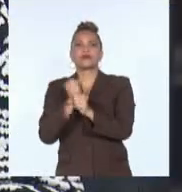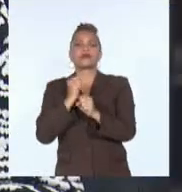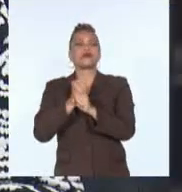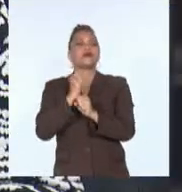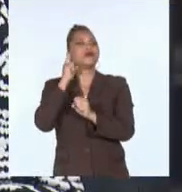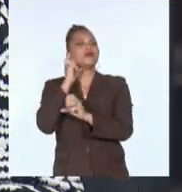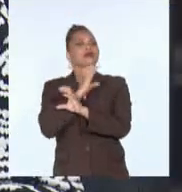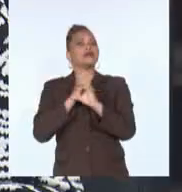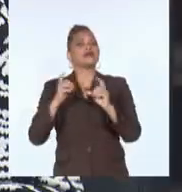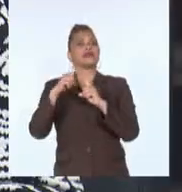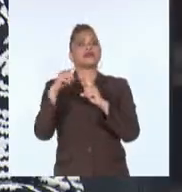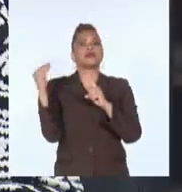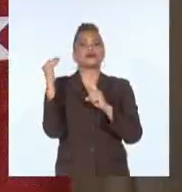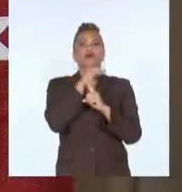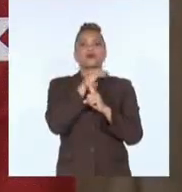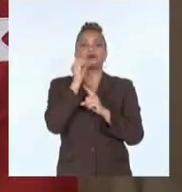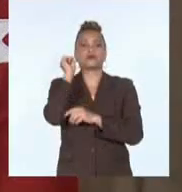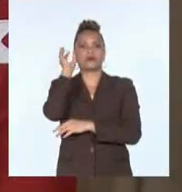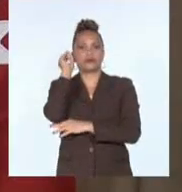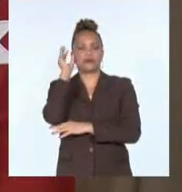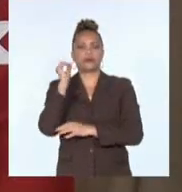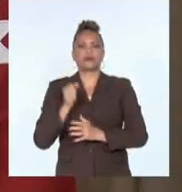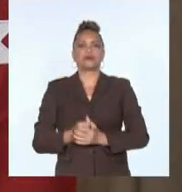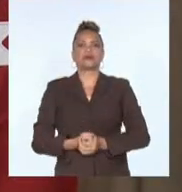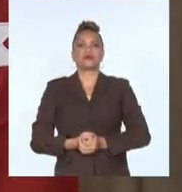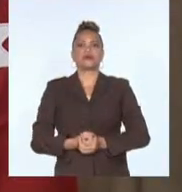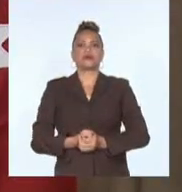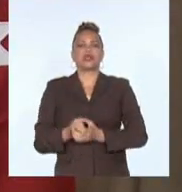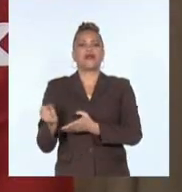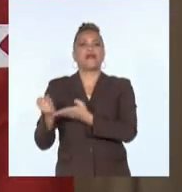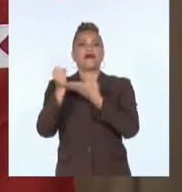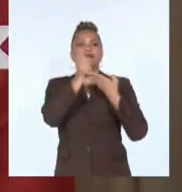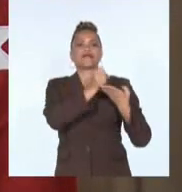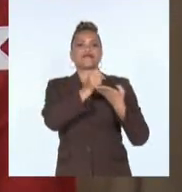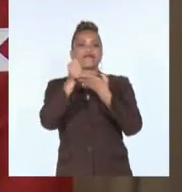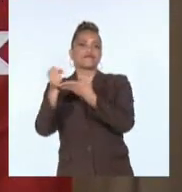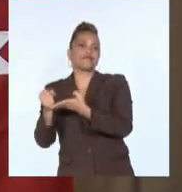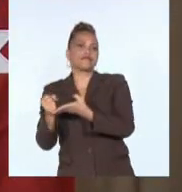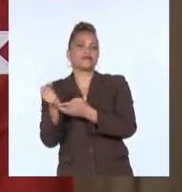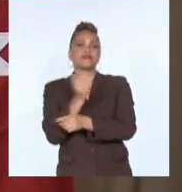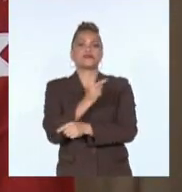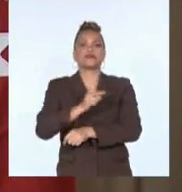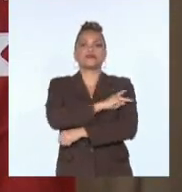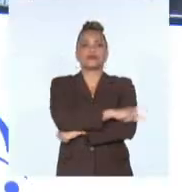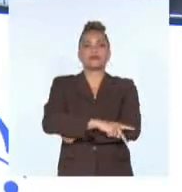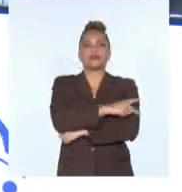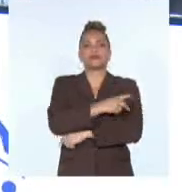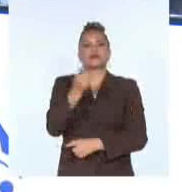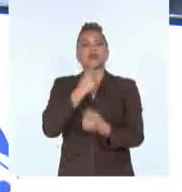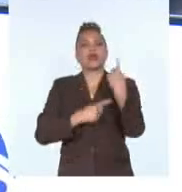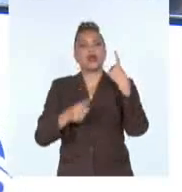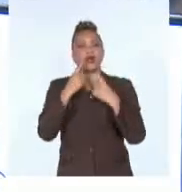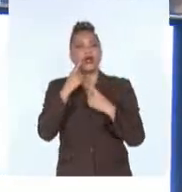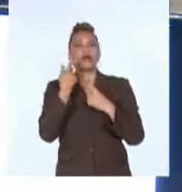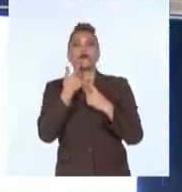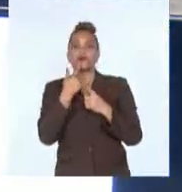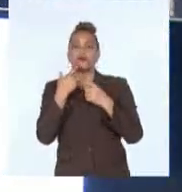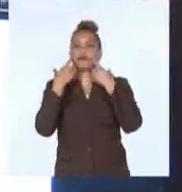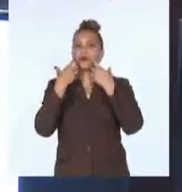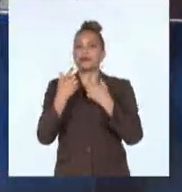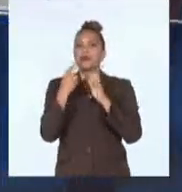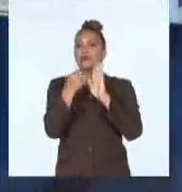la tecnología y la innovación. La cooperación entre ambos países fue también punto de la agenda de